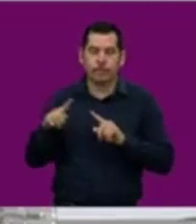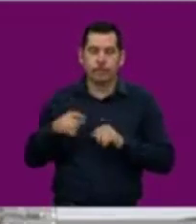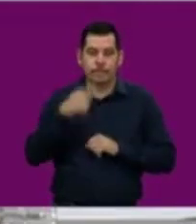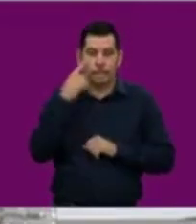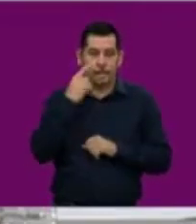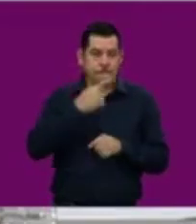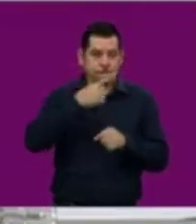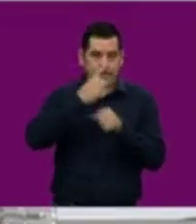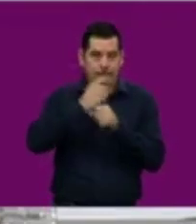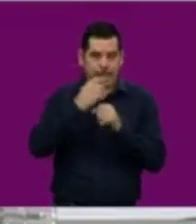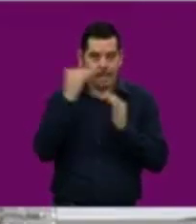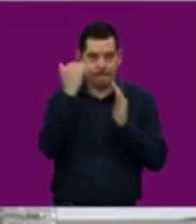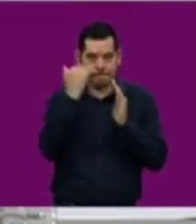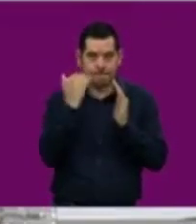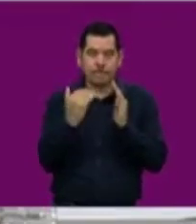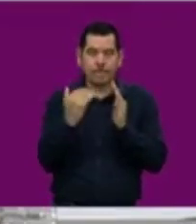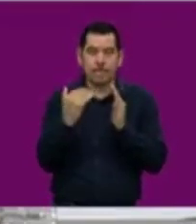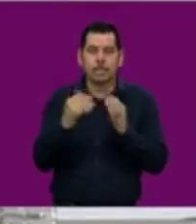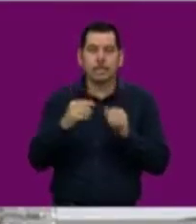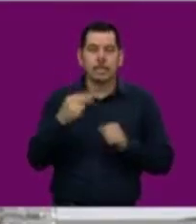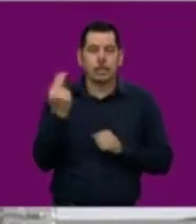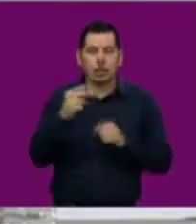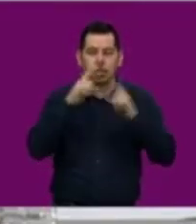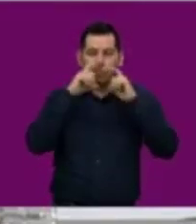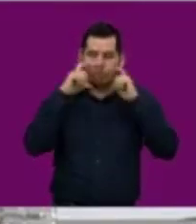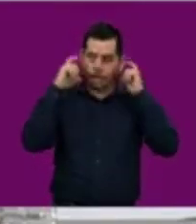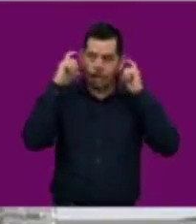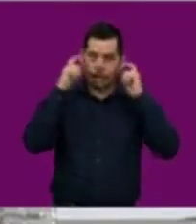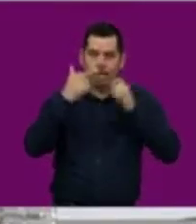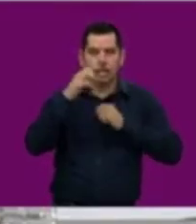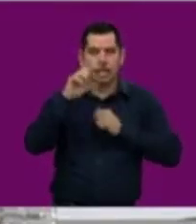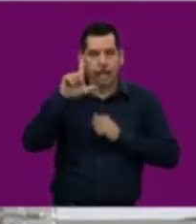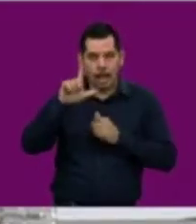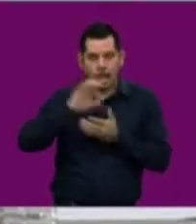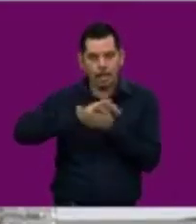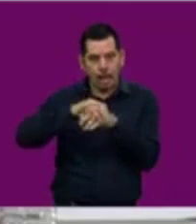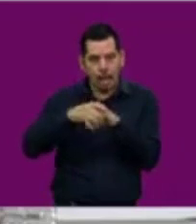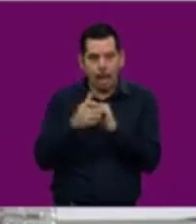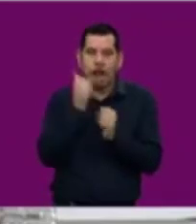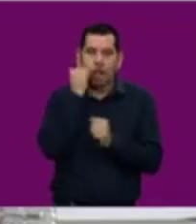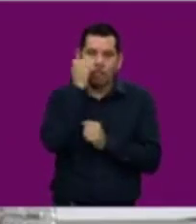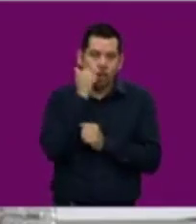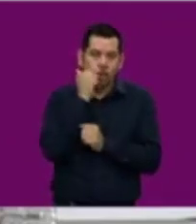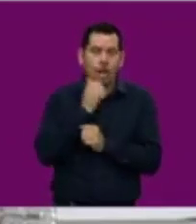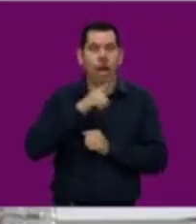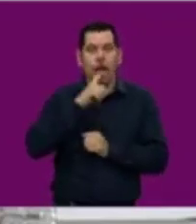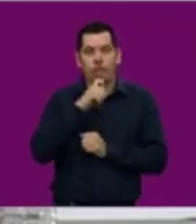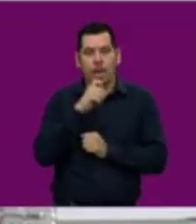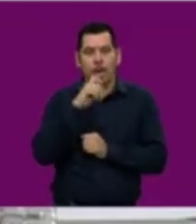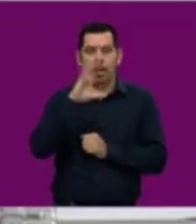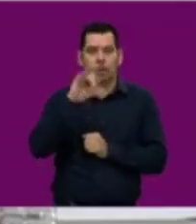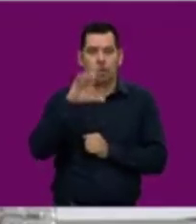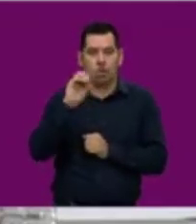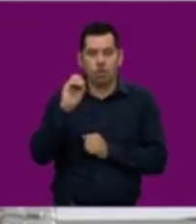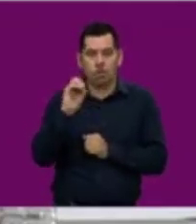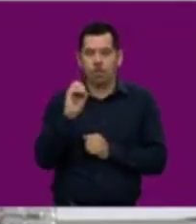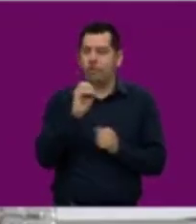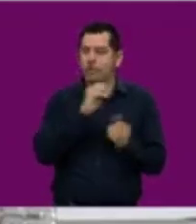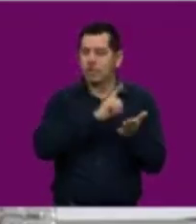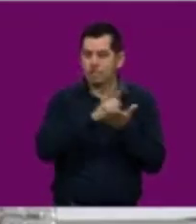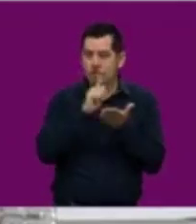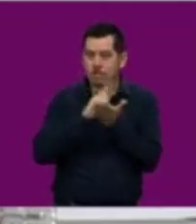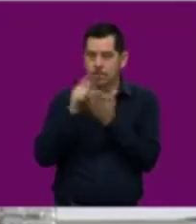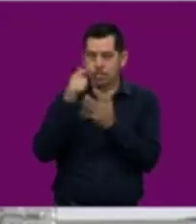cubrebocas gel antibacterial jabón líquido agua cloro y demás artículos de limpieza